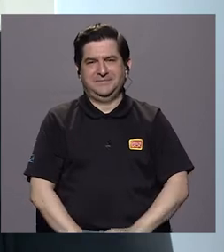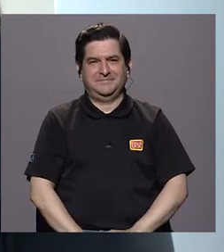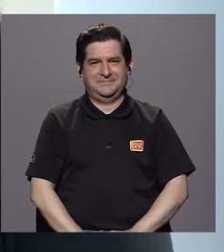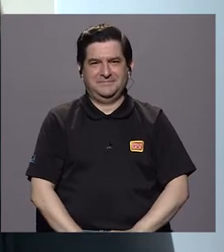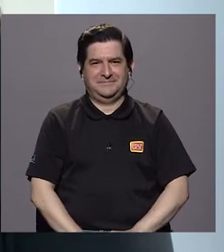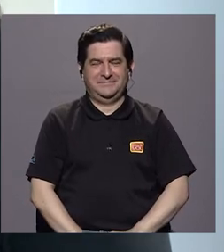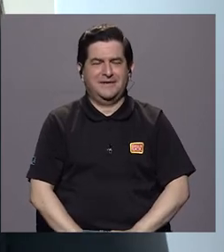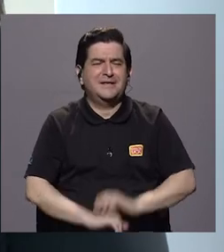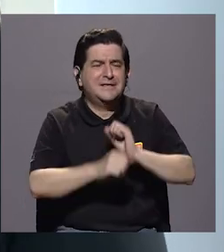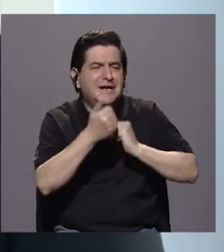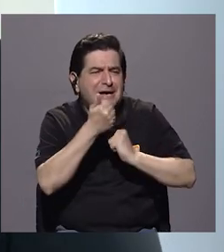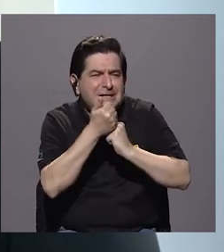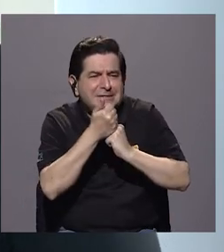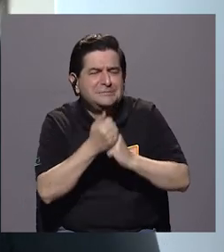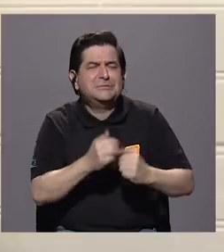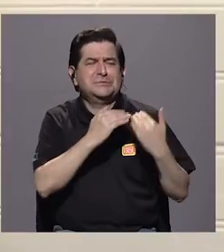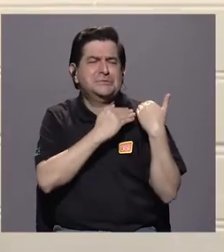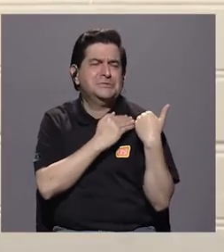Aguante un poquito.